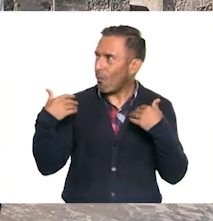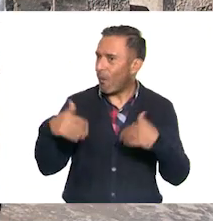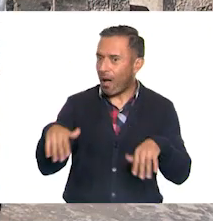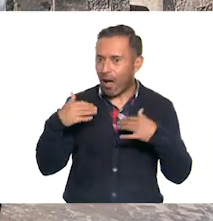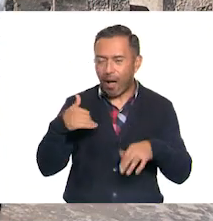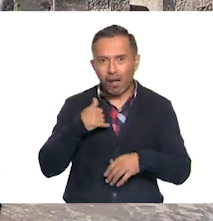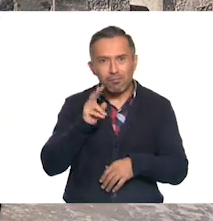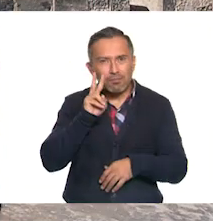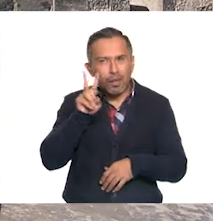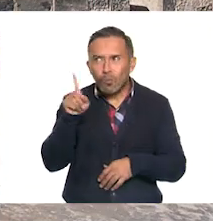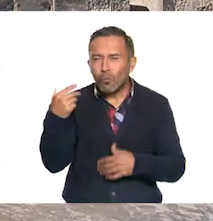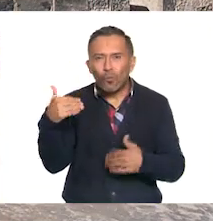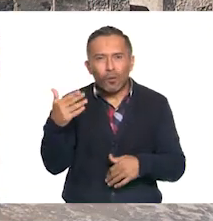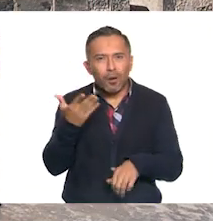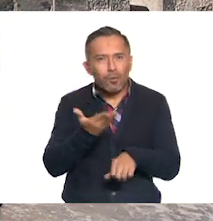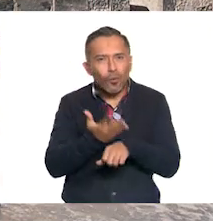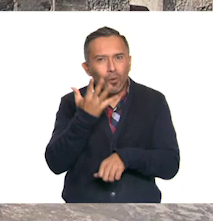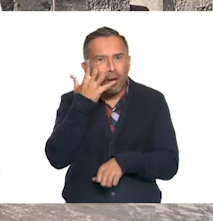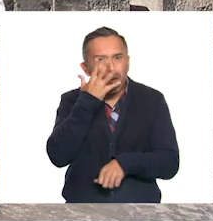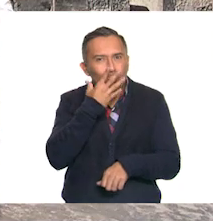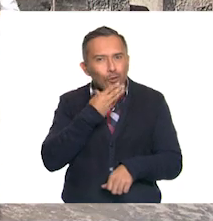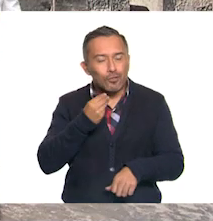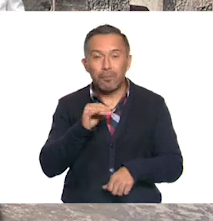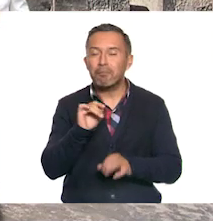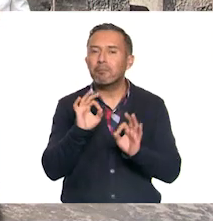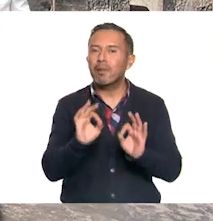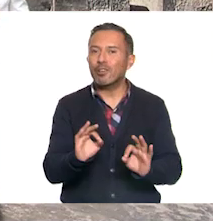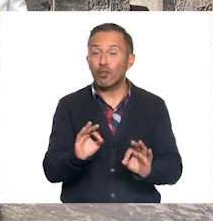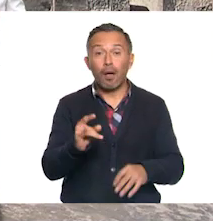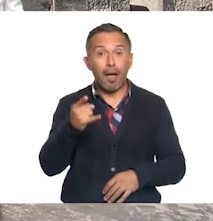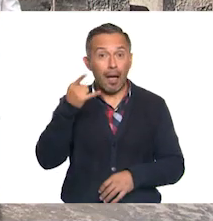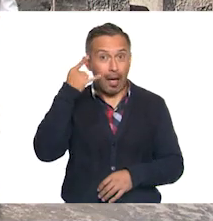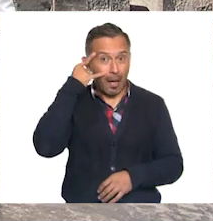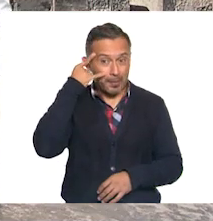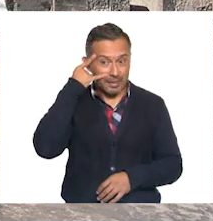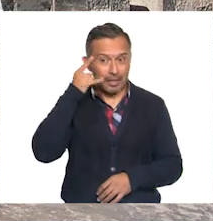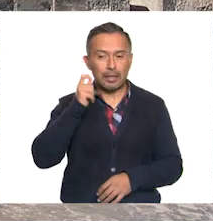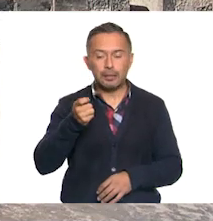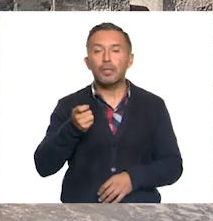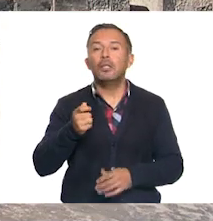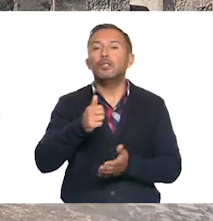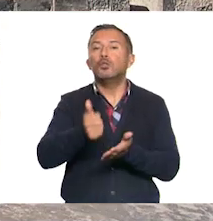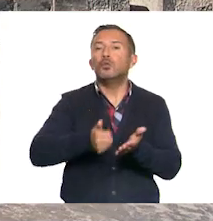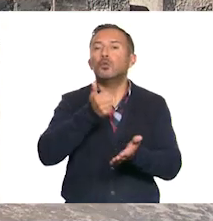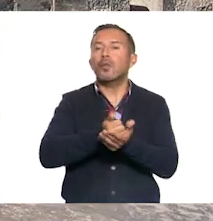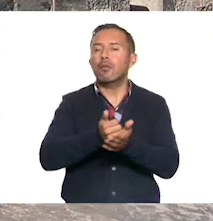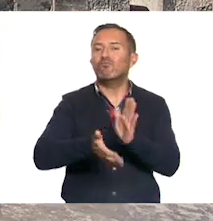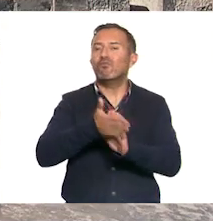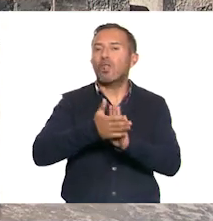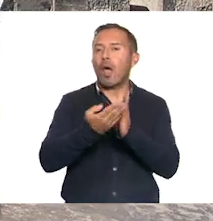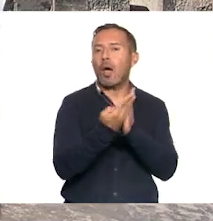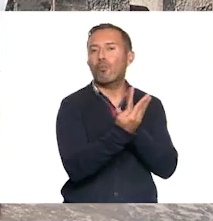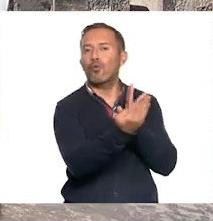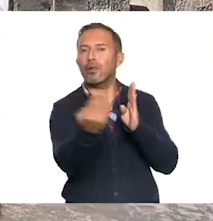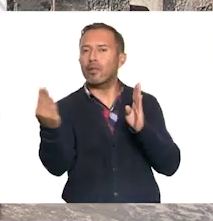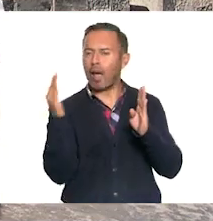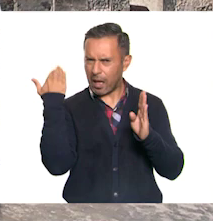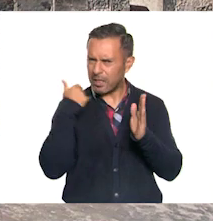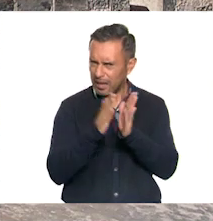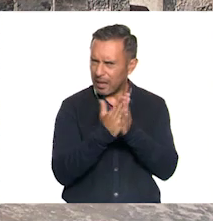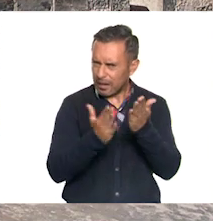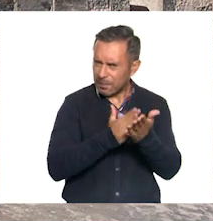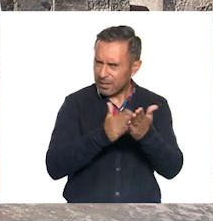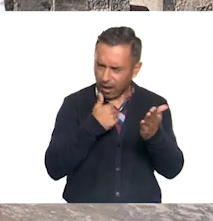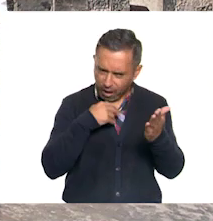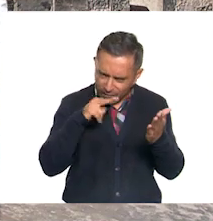qué hermoso. Perfecto, Campeche. La ciudad amurallada. Eso lo leí en una revista.